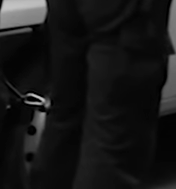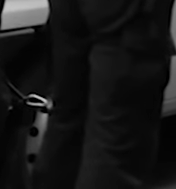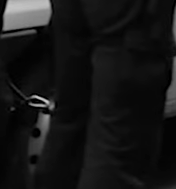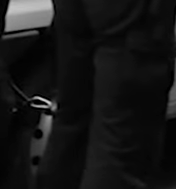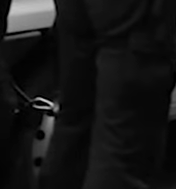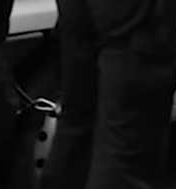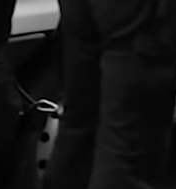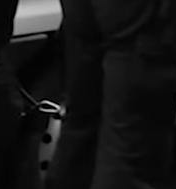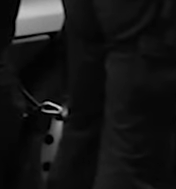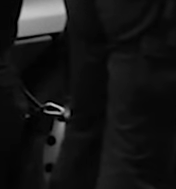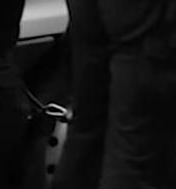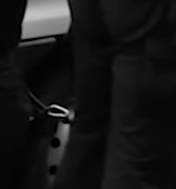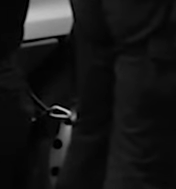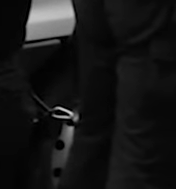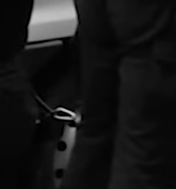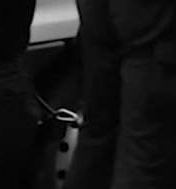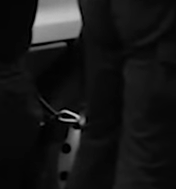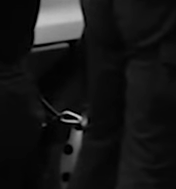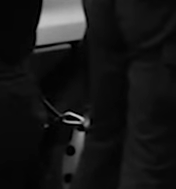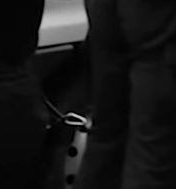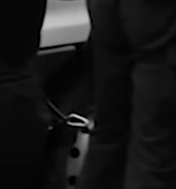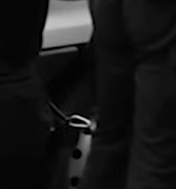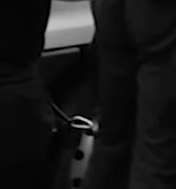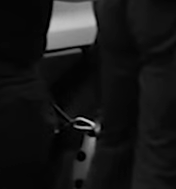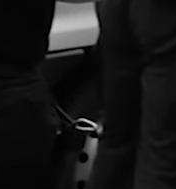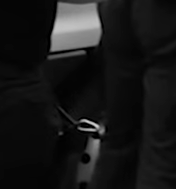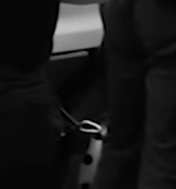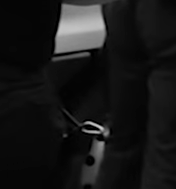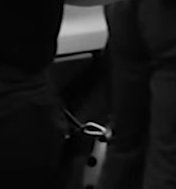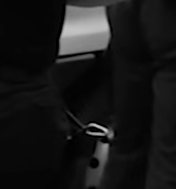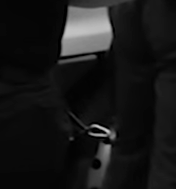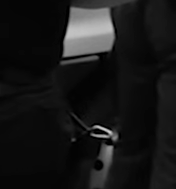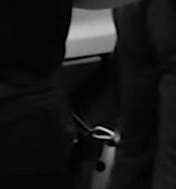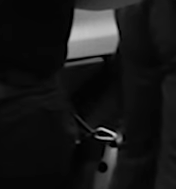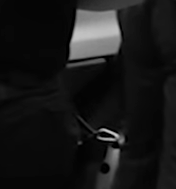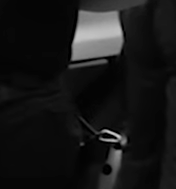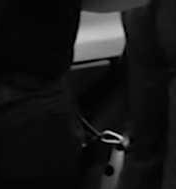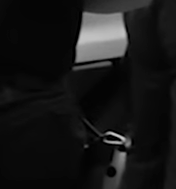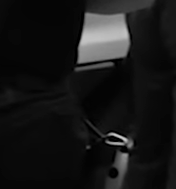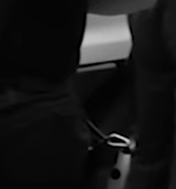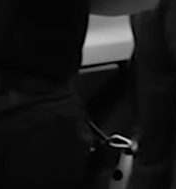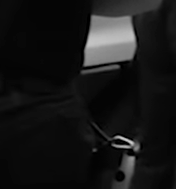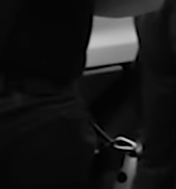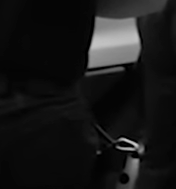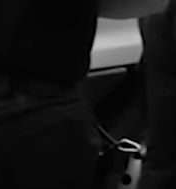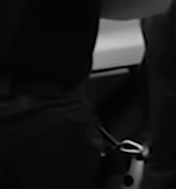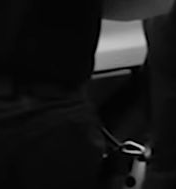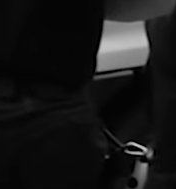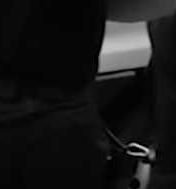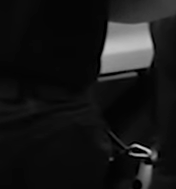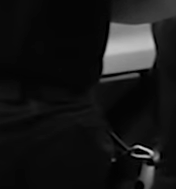Tribunal del Pueblo mi participación y todo lo que conozco acerca de la penetración de agentes y organismos extranjeros en las fuerzas represivas